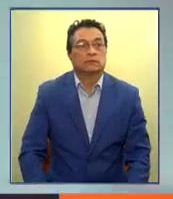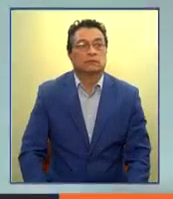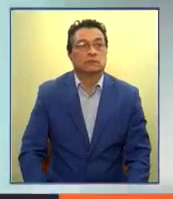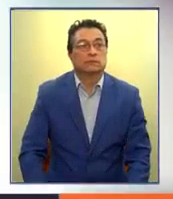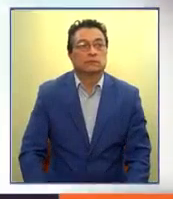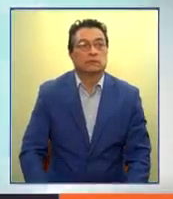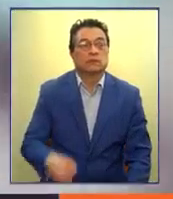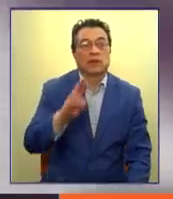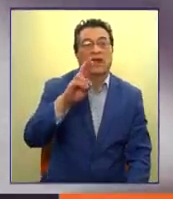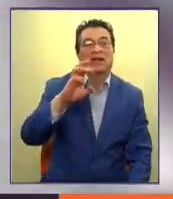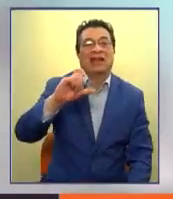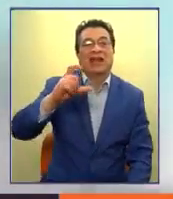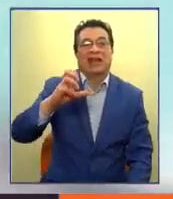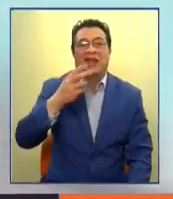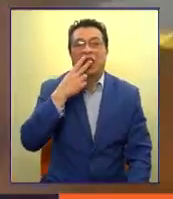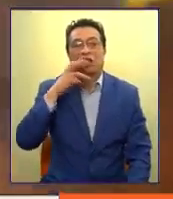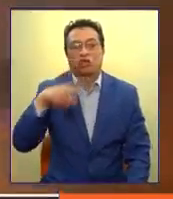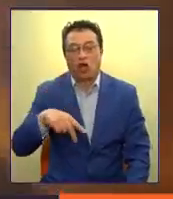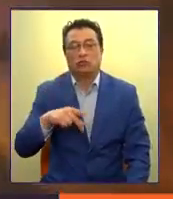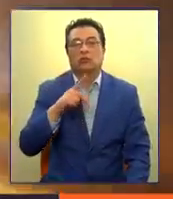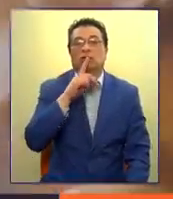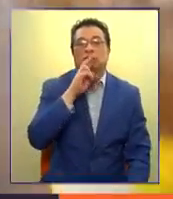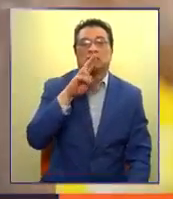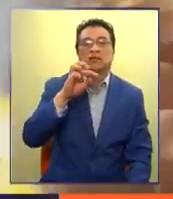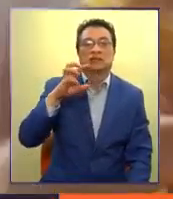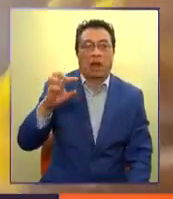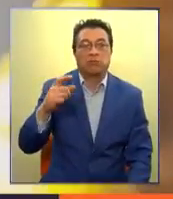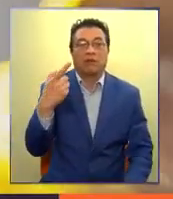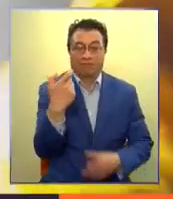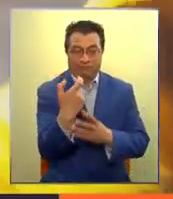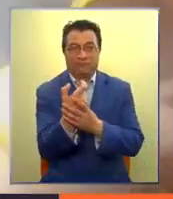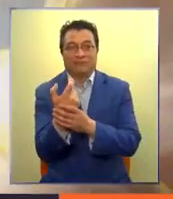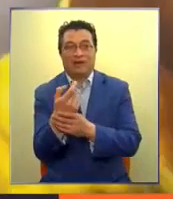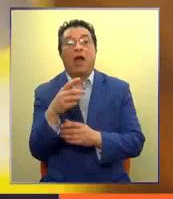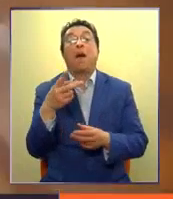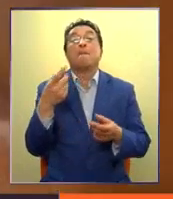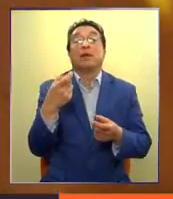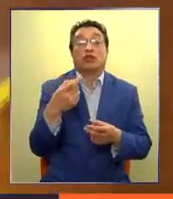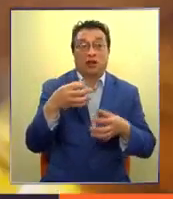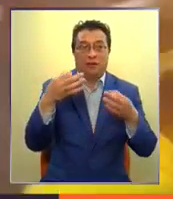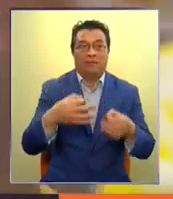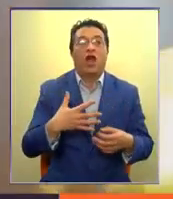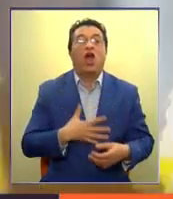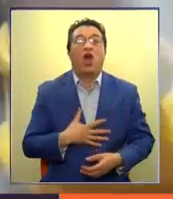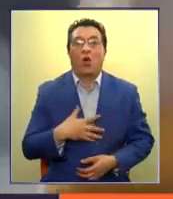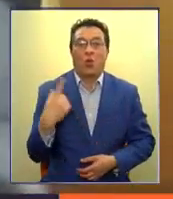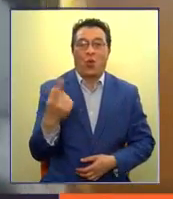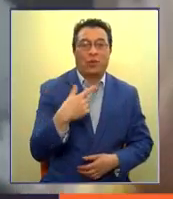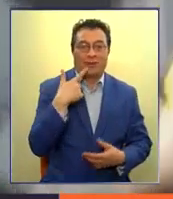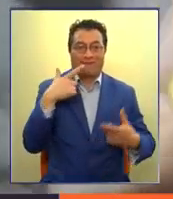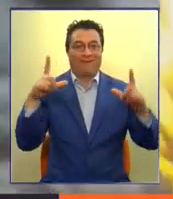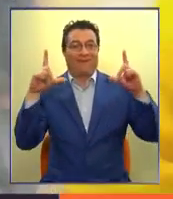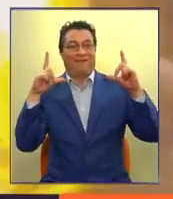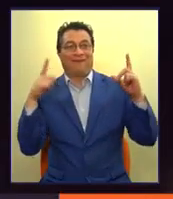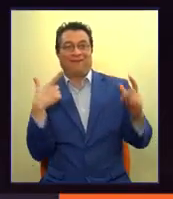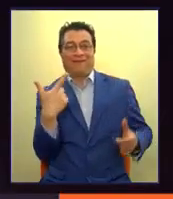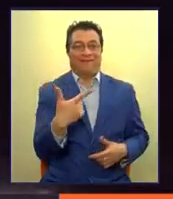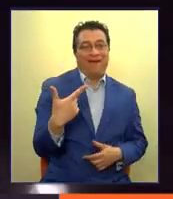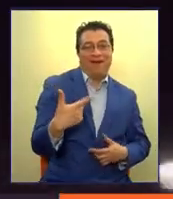Reggaeton trap a todo volumen en sus manos, las que supuestamente son pistolas de las que les gusta tanto jactarse.